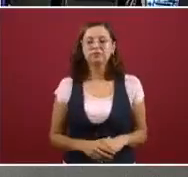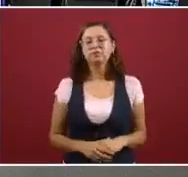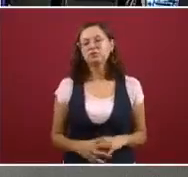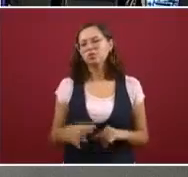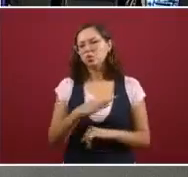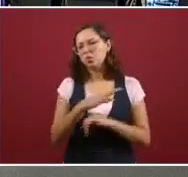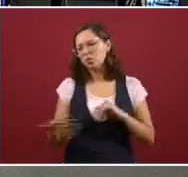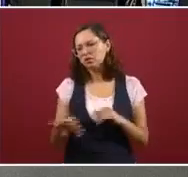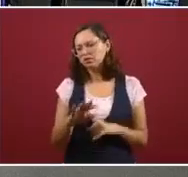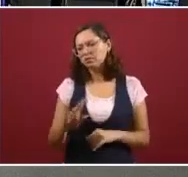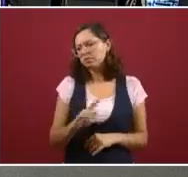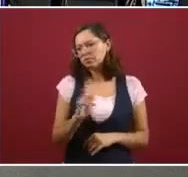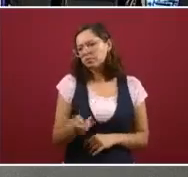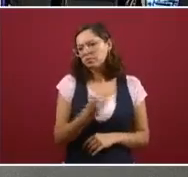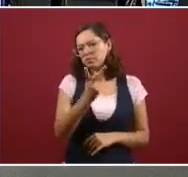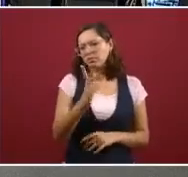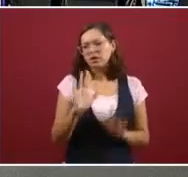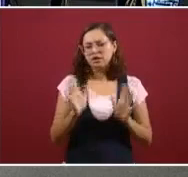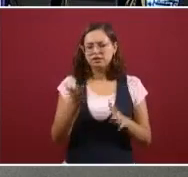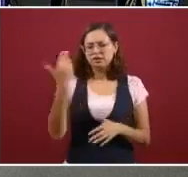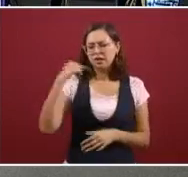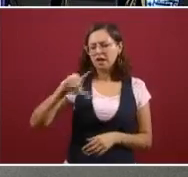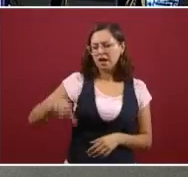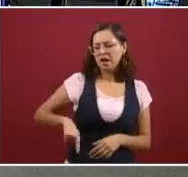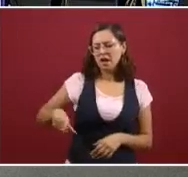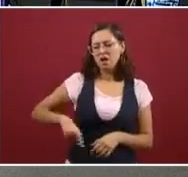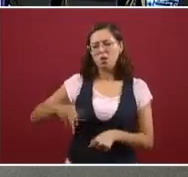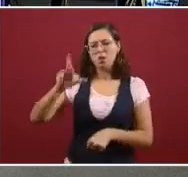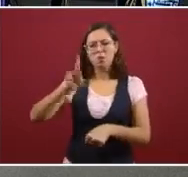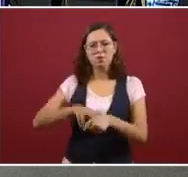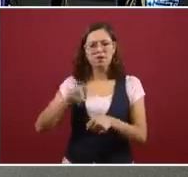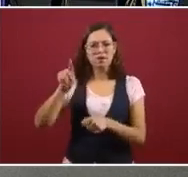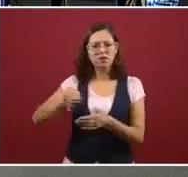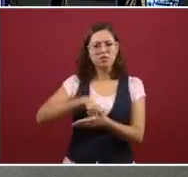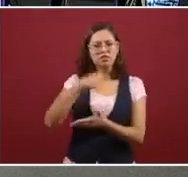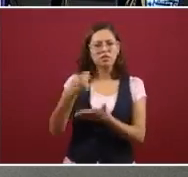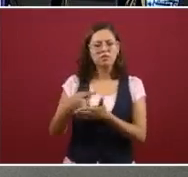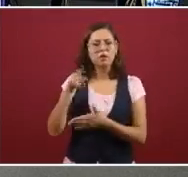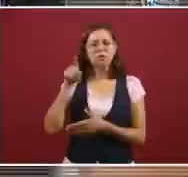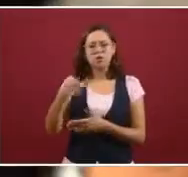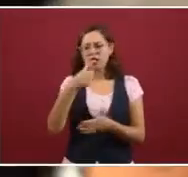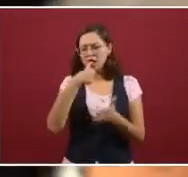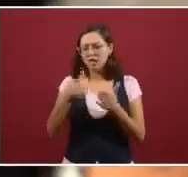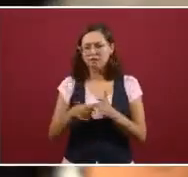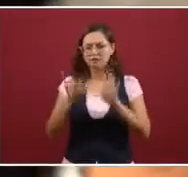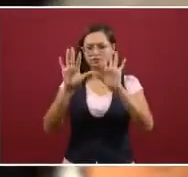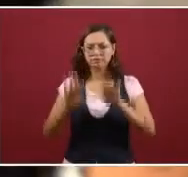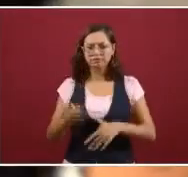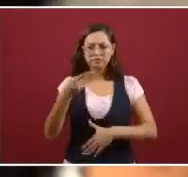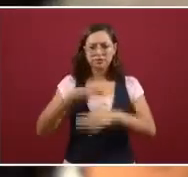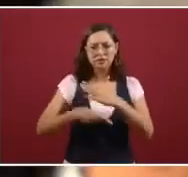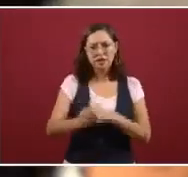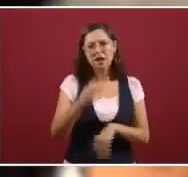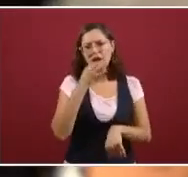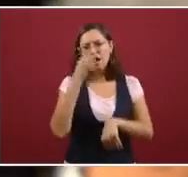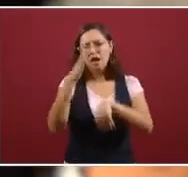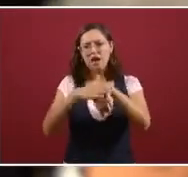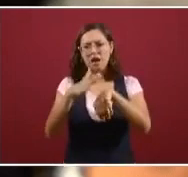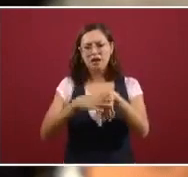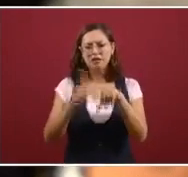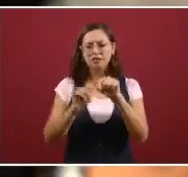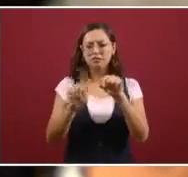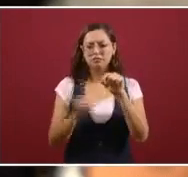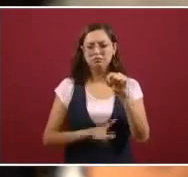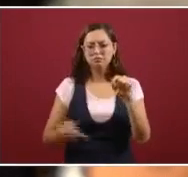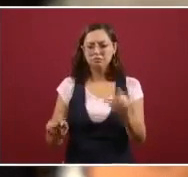presidente, no sé si le llegó ya una carta del gobernador de Tamaulipas. Él acusa de que los integrantes de la Guardia Nacional son muy pocos los